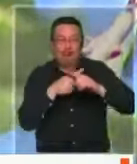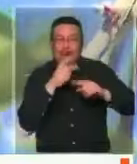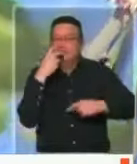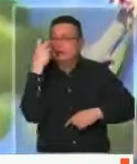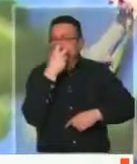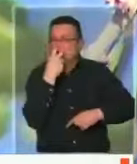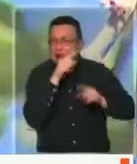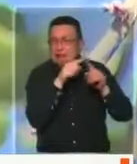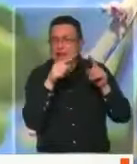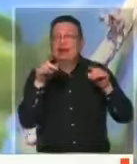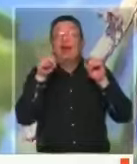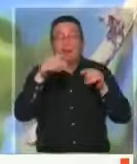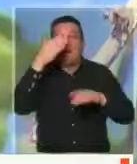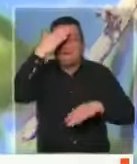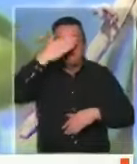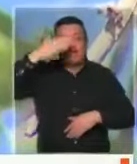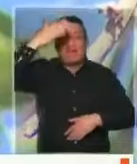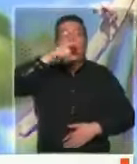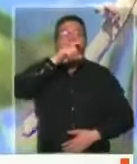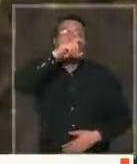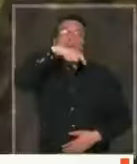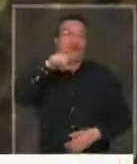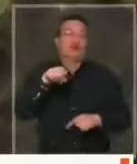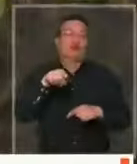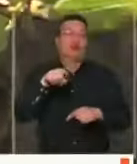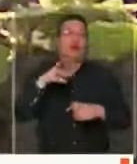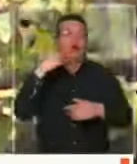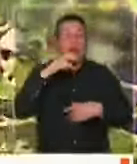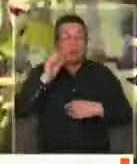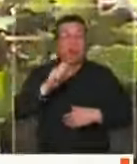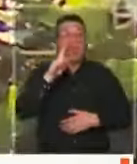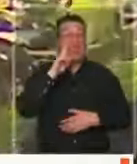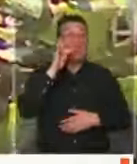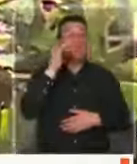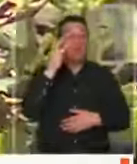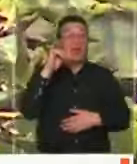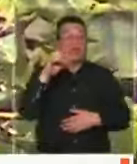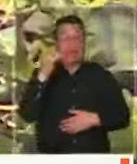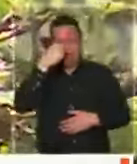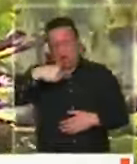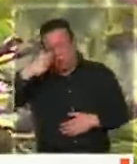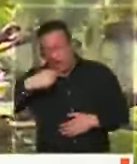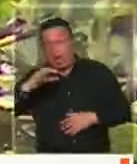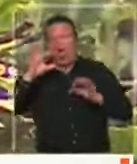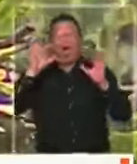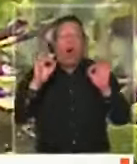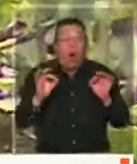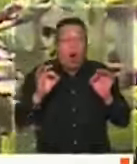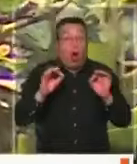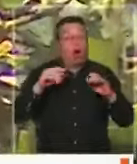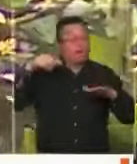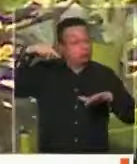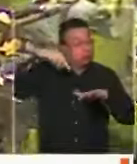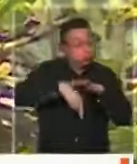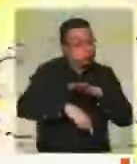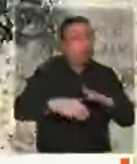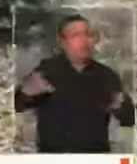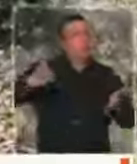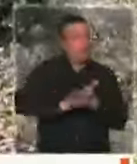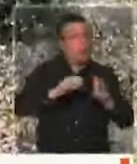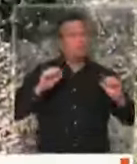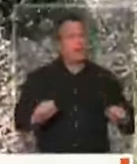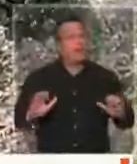enfermedad conocida como fiebre del loro, ocasionando desde una influenza y en casos más extremos hasta consecuencias fatales.